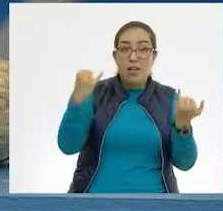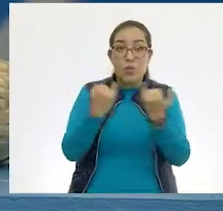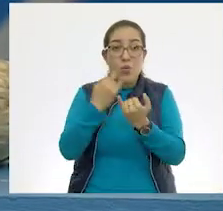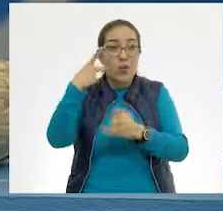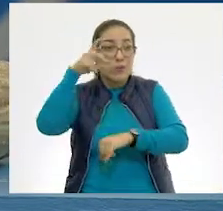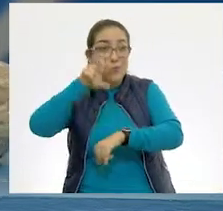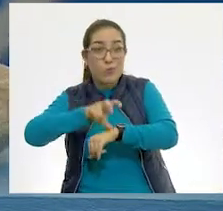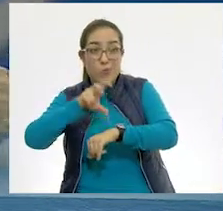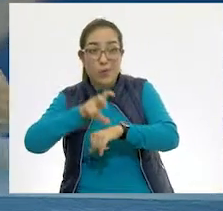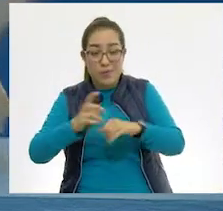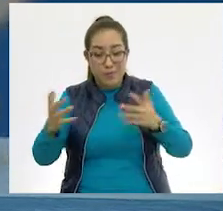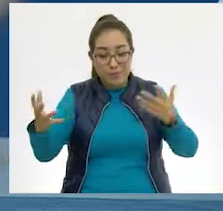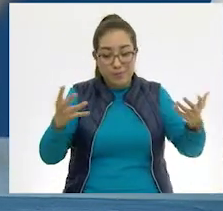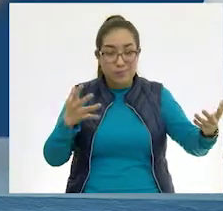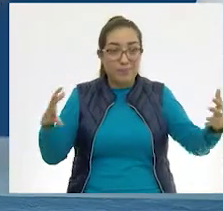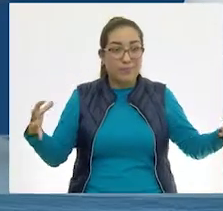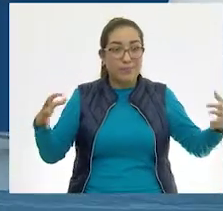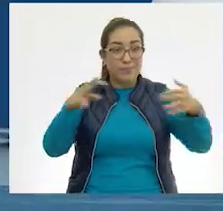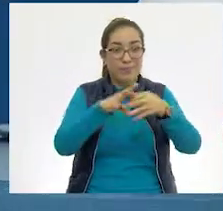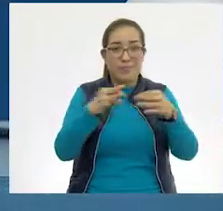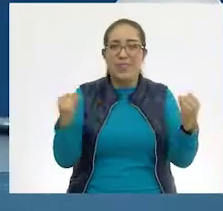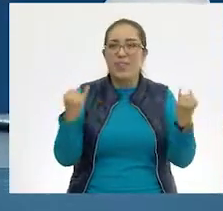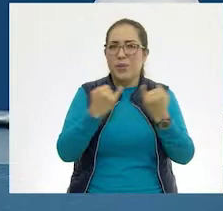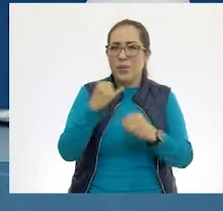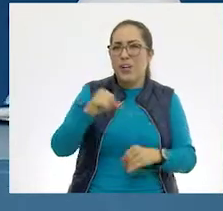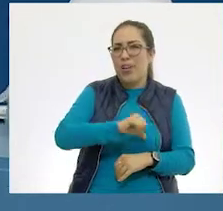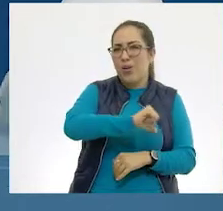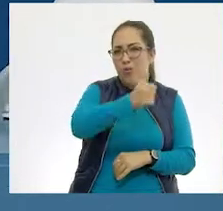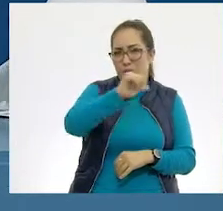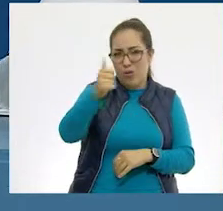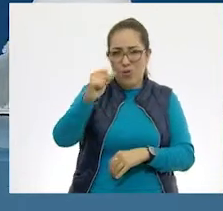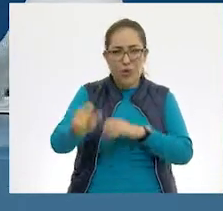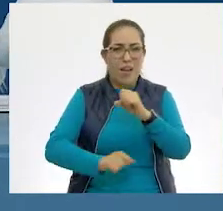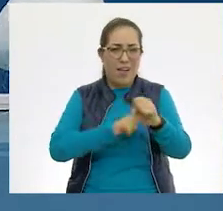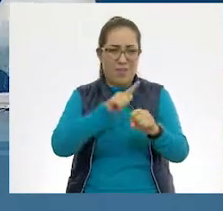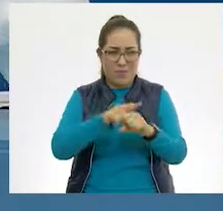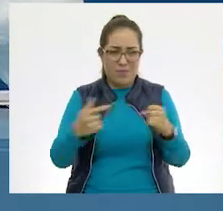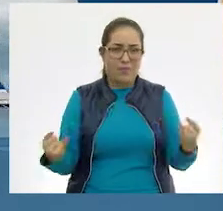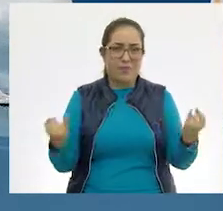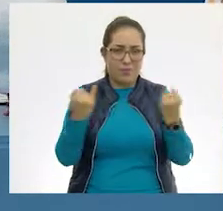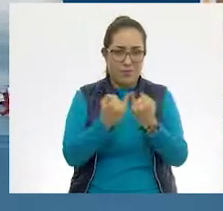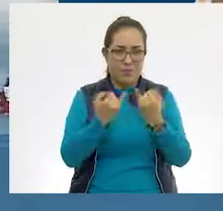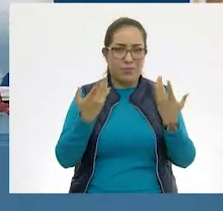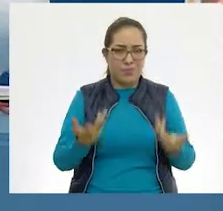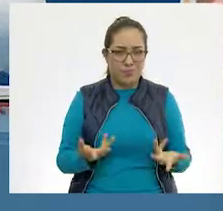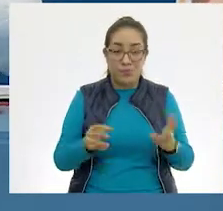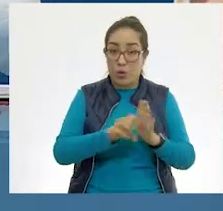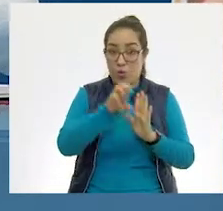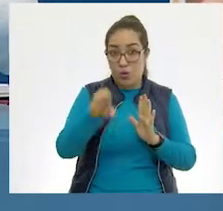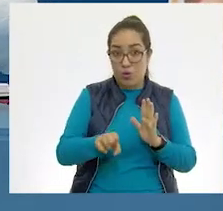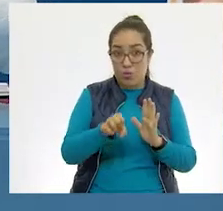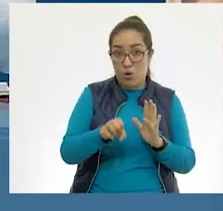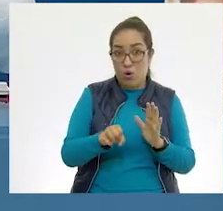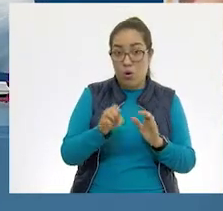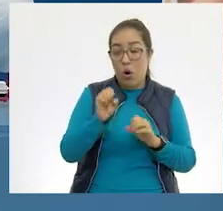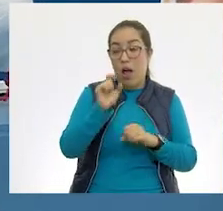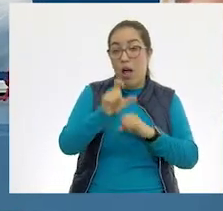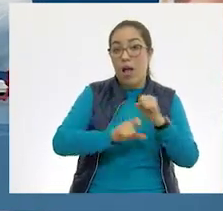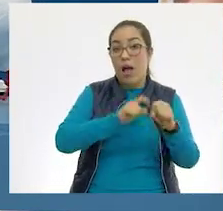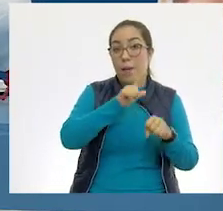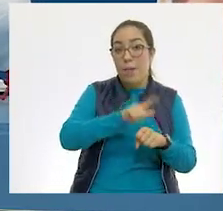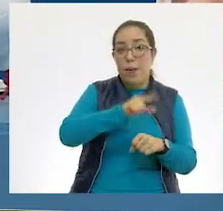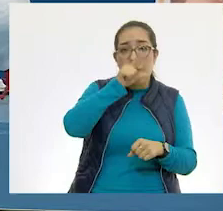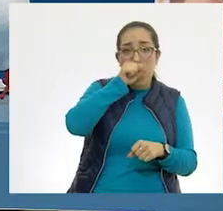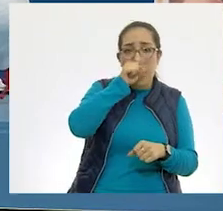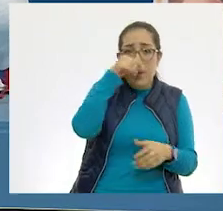lo cual también ocurre en otros seres vivos. Muy cierto, el huevo que pone un avestruz no es del mismo tamaño